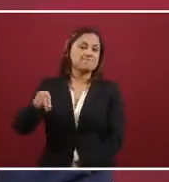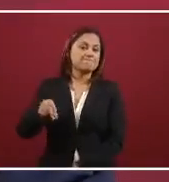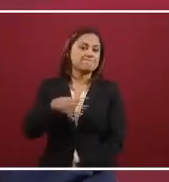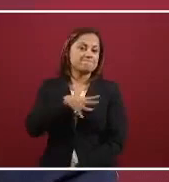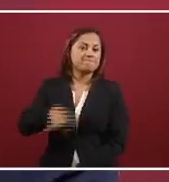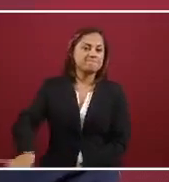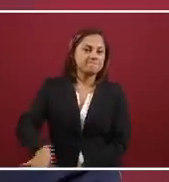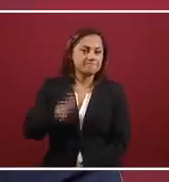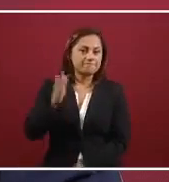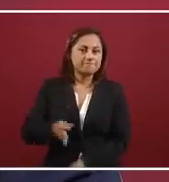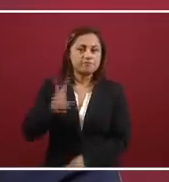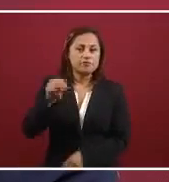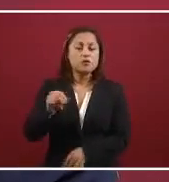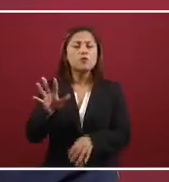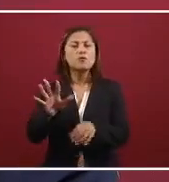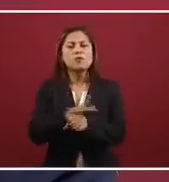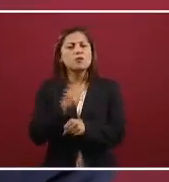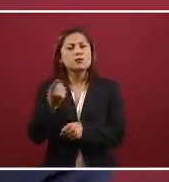vincularon